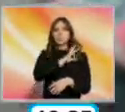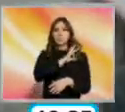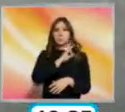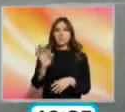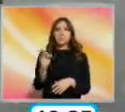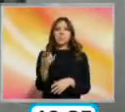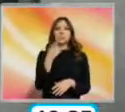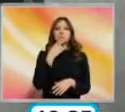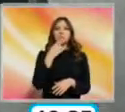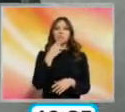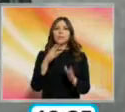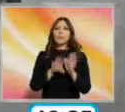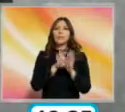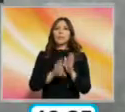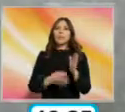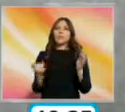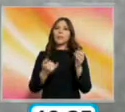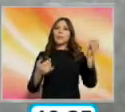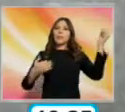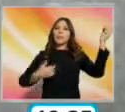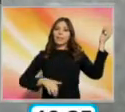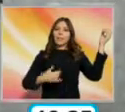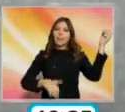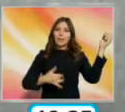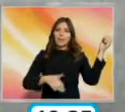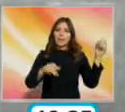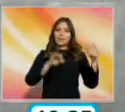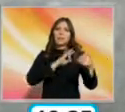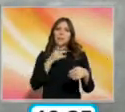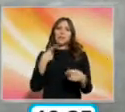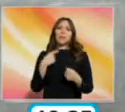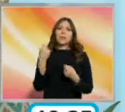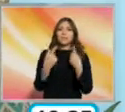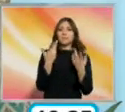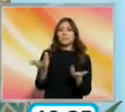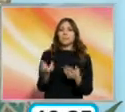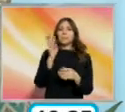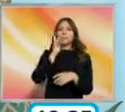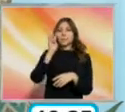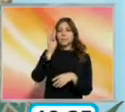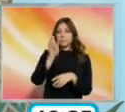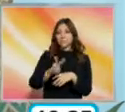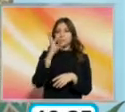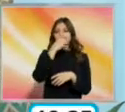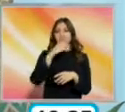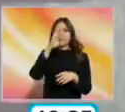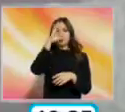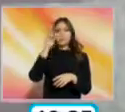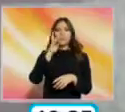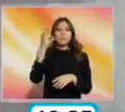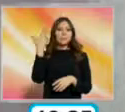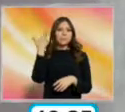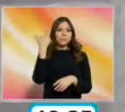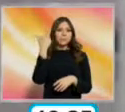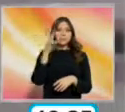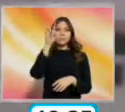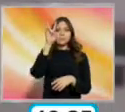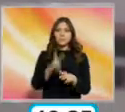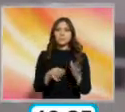instrumentos Es una guitarra muy eléctrica. similares a Guitarra eléctrica, instrumentos sí. reales. Y ustedes dirán, bueno, pero ¿qué Está muy tanto bonita puede la foto, acercarse? Pisu. Escuchen esto, Ah, ¿es de